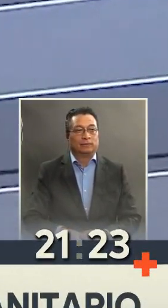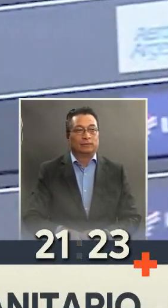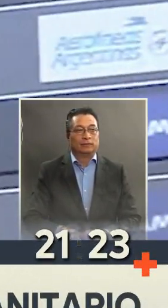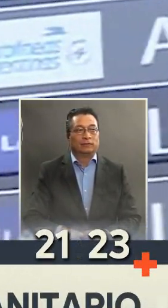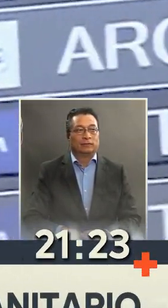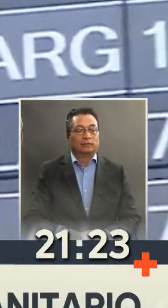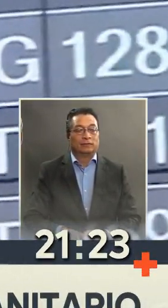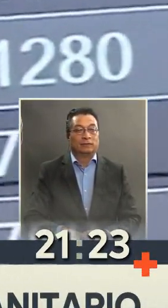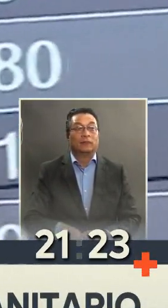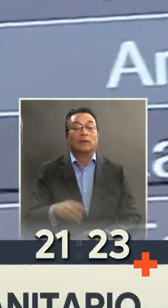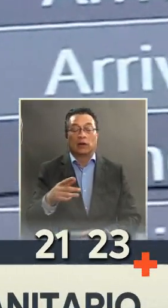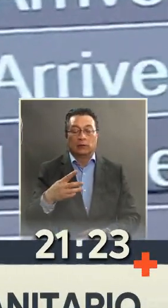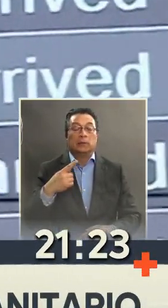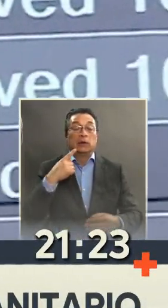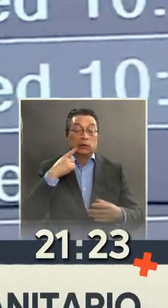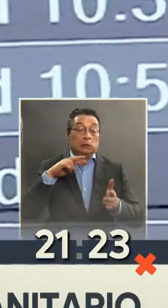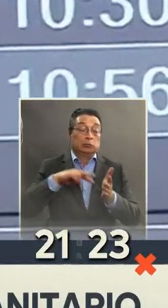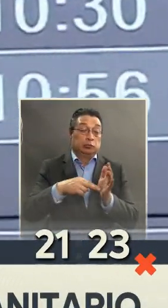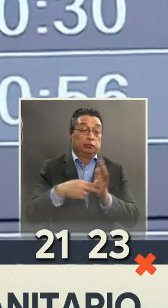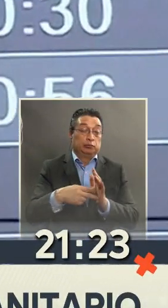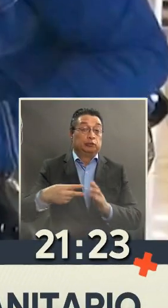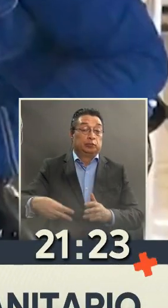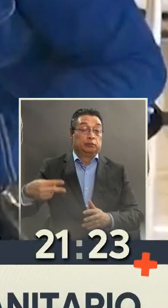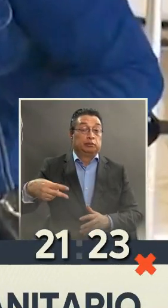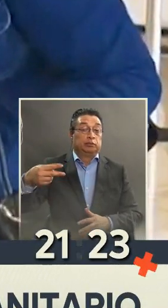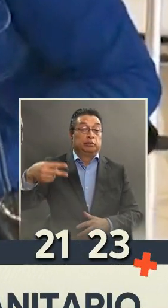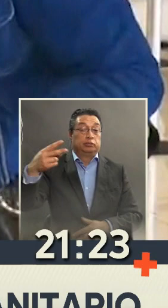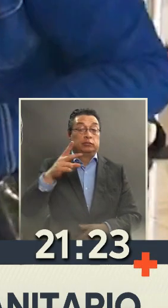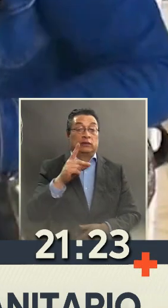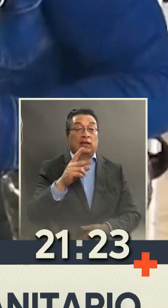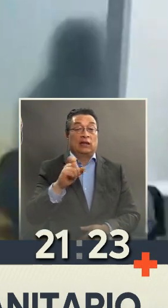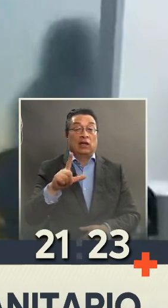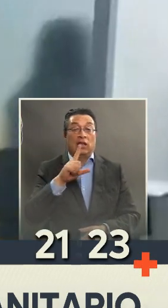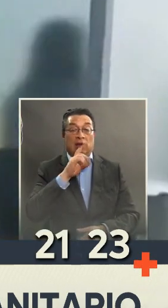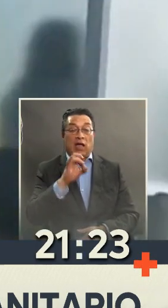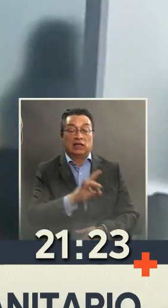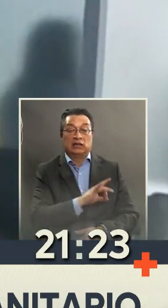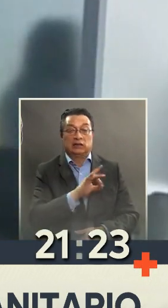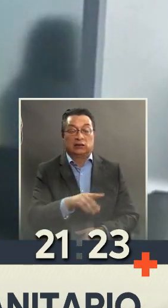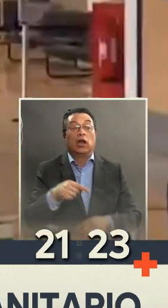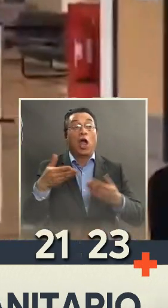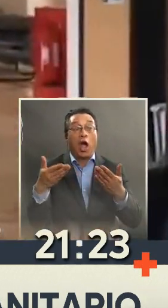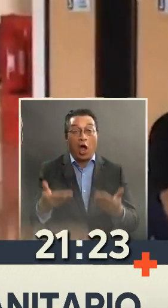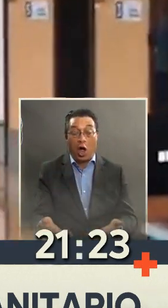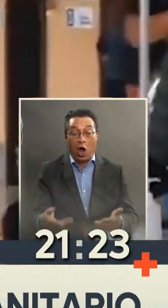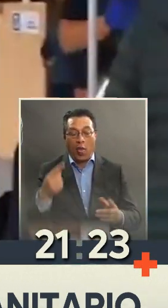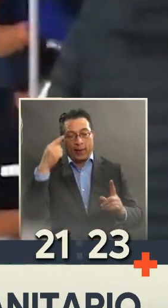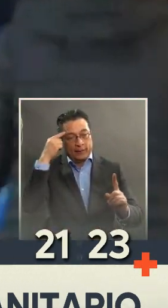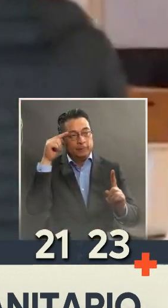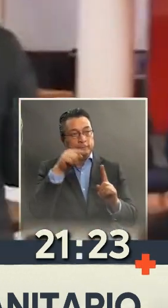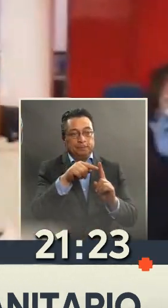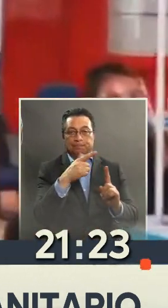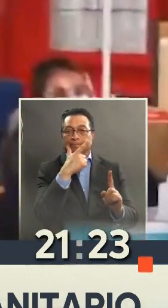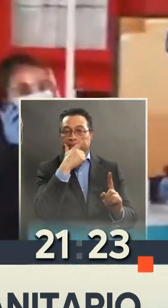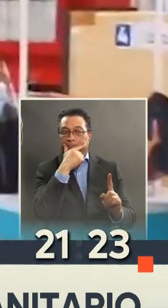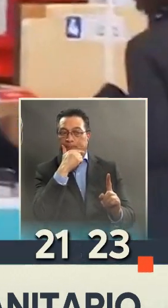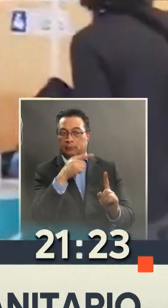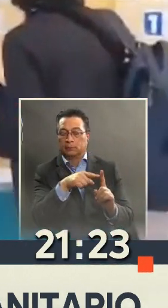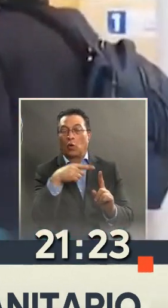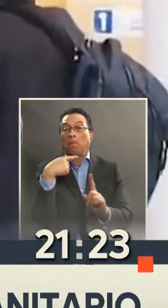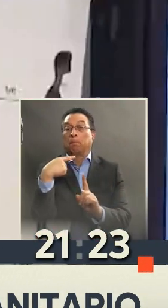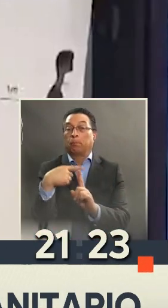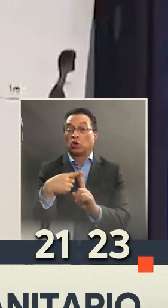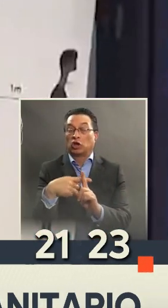Y las repercusiones del tercer caso Delta en Chile no se detienen. Ahora la noticia se ha centrado en la sospecha de la positividad de